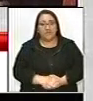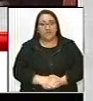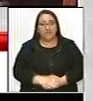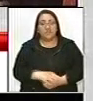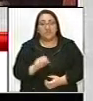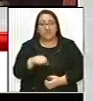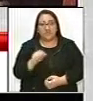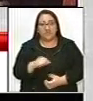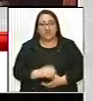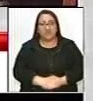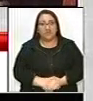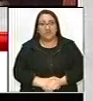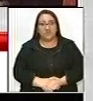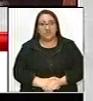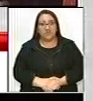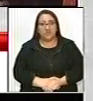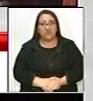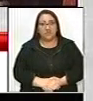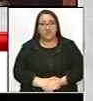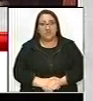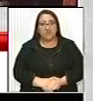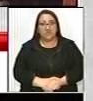Letona Pereira, sí.